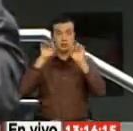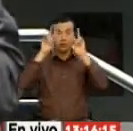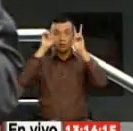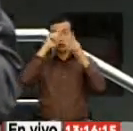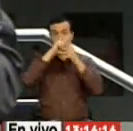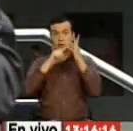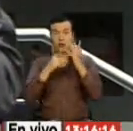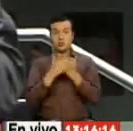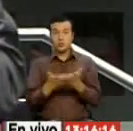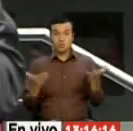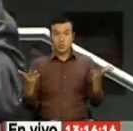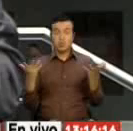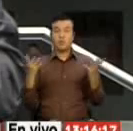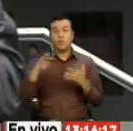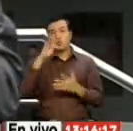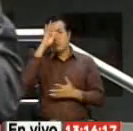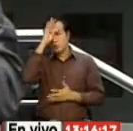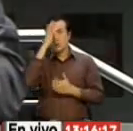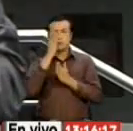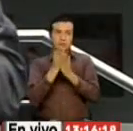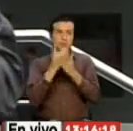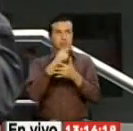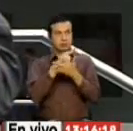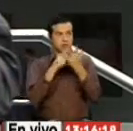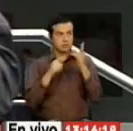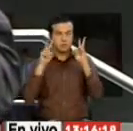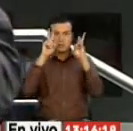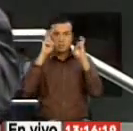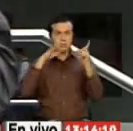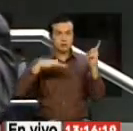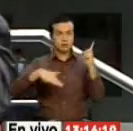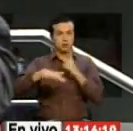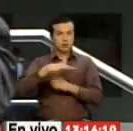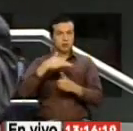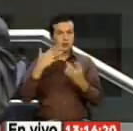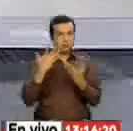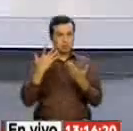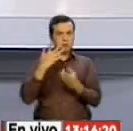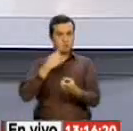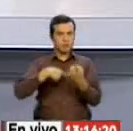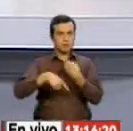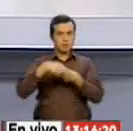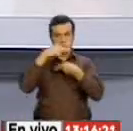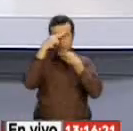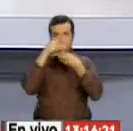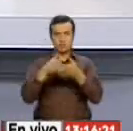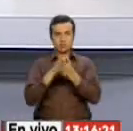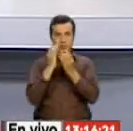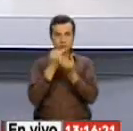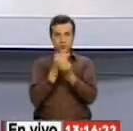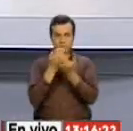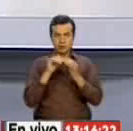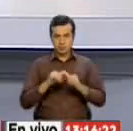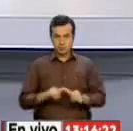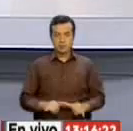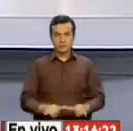la capacidad del hospital, los servicios y sobre todo el tema de la coyuntura, nosotros volveremos a solicitar tanto ustedes.